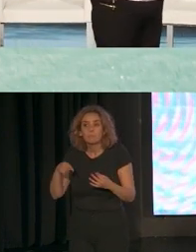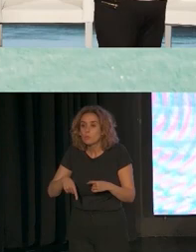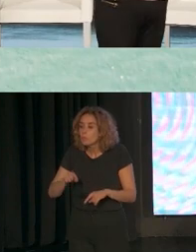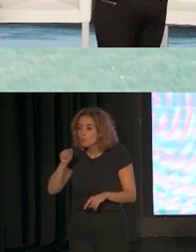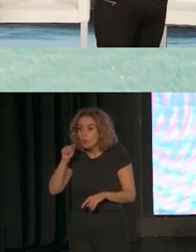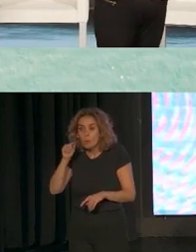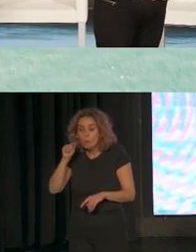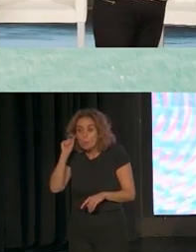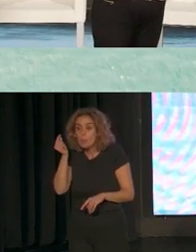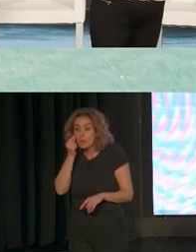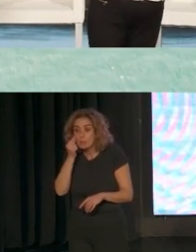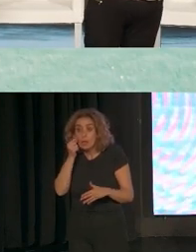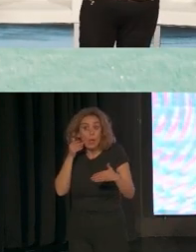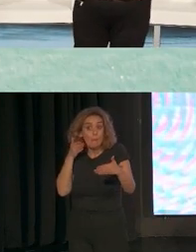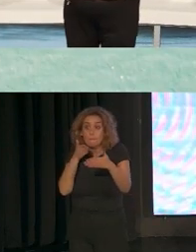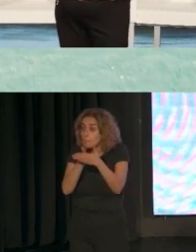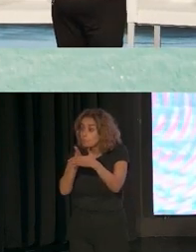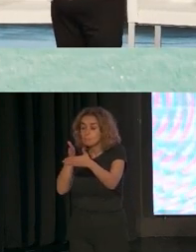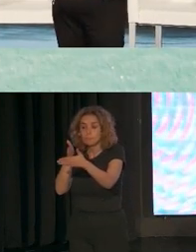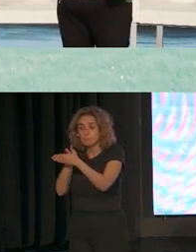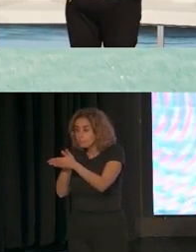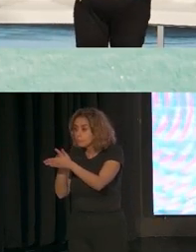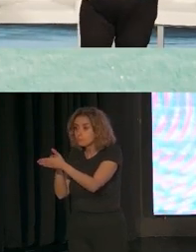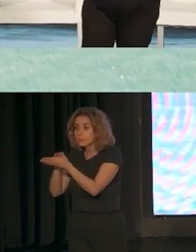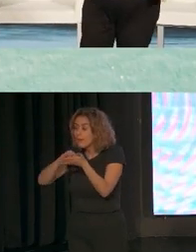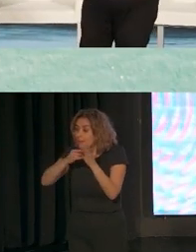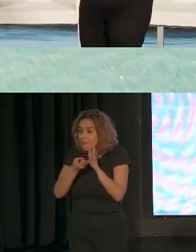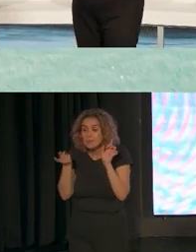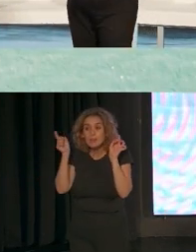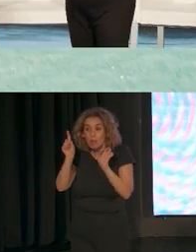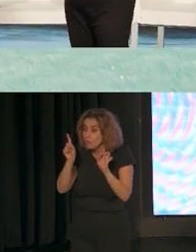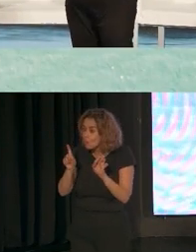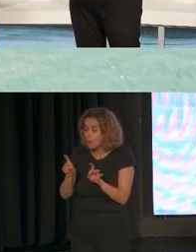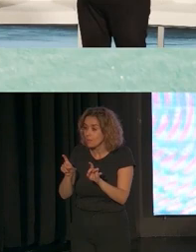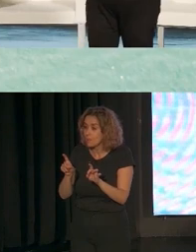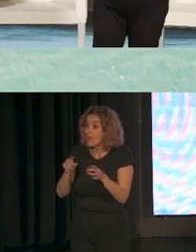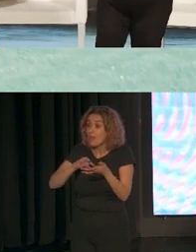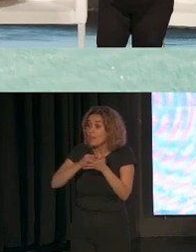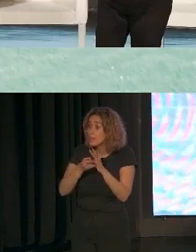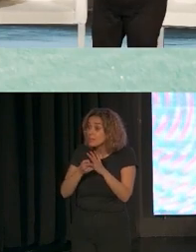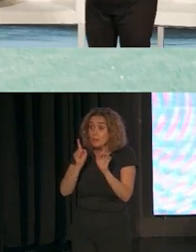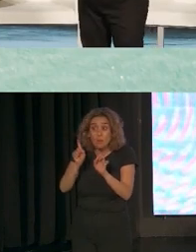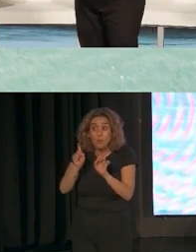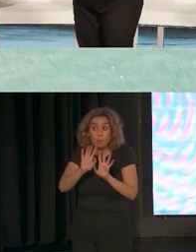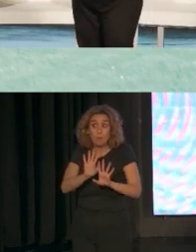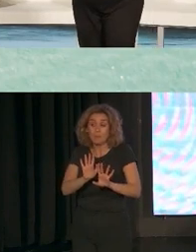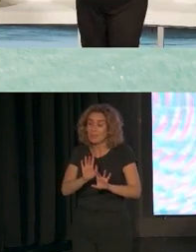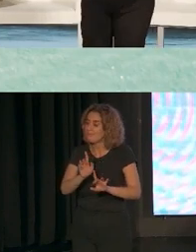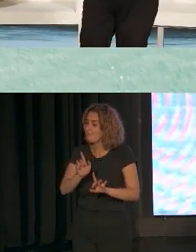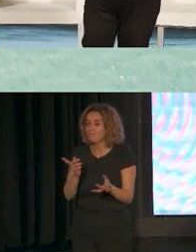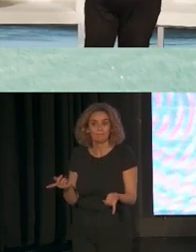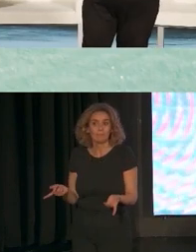descubrí que las barreras que yo había encontrado en el sistema educativo no están solo en el sistema educativo